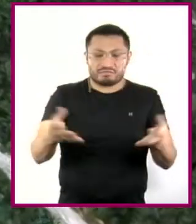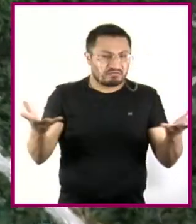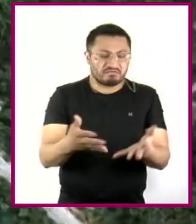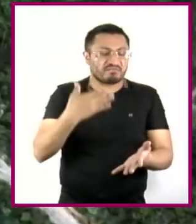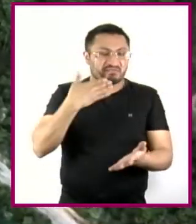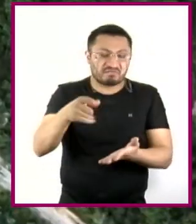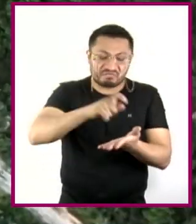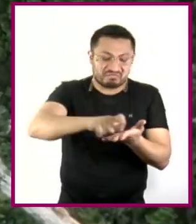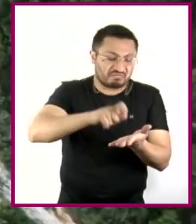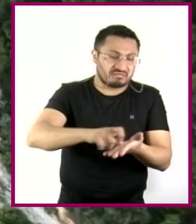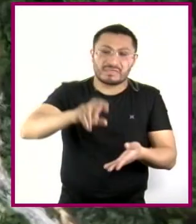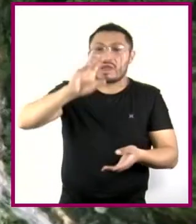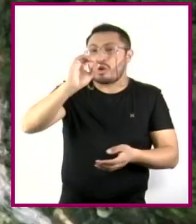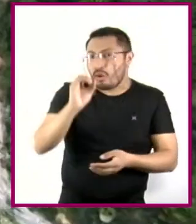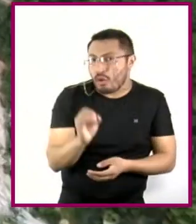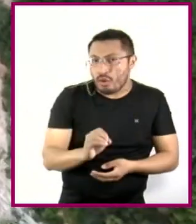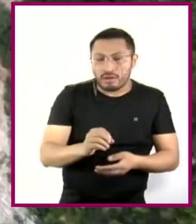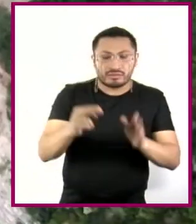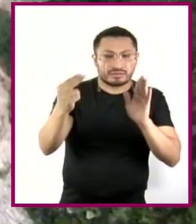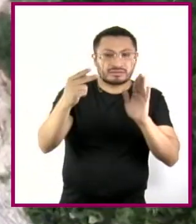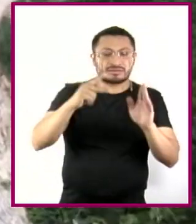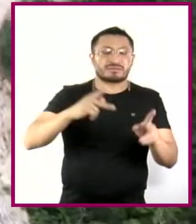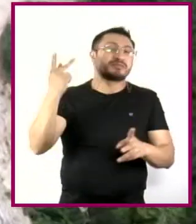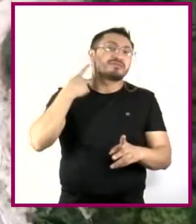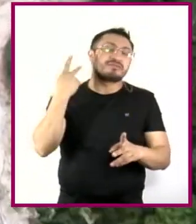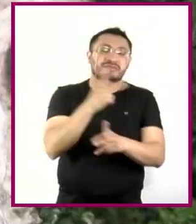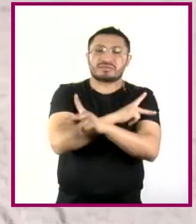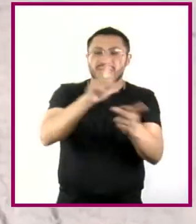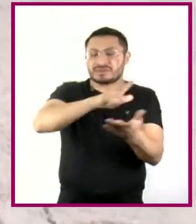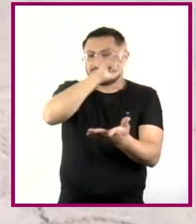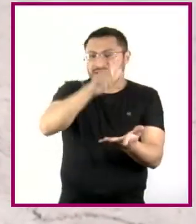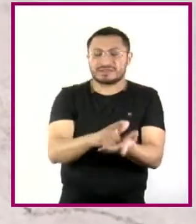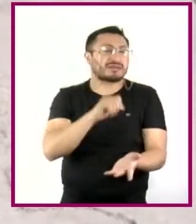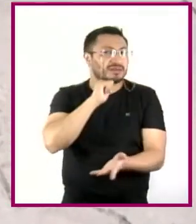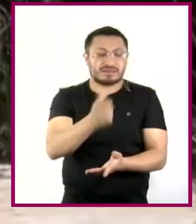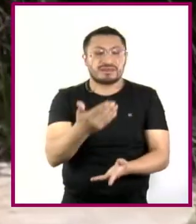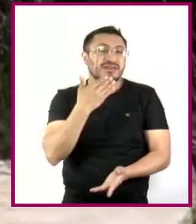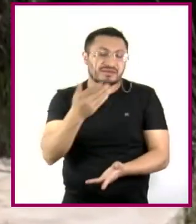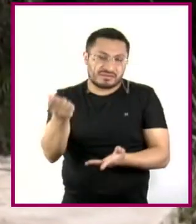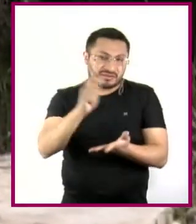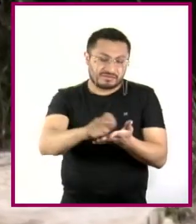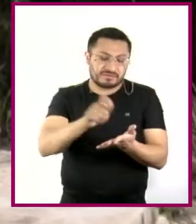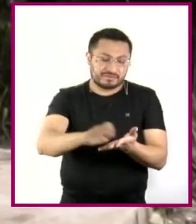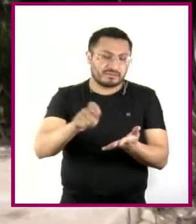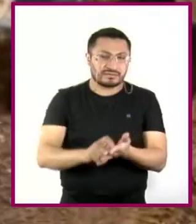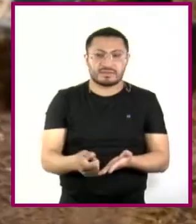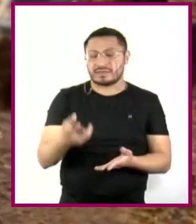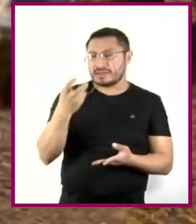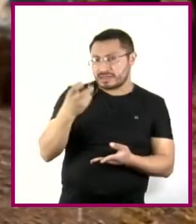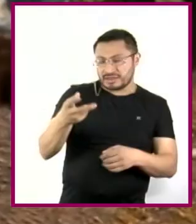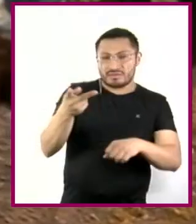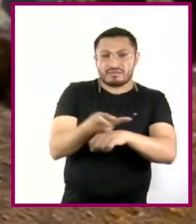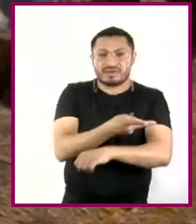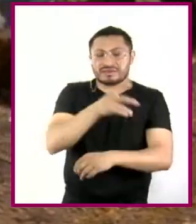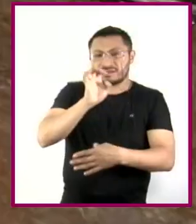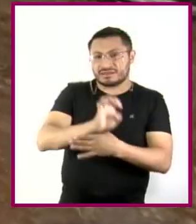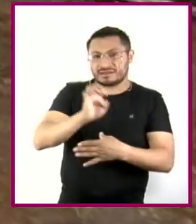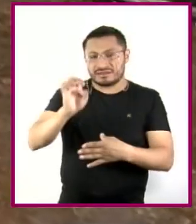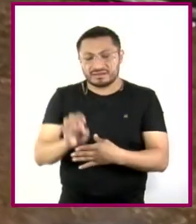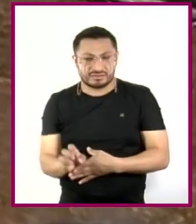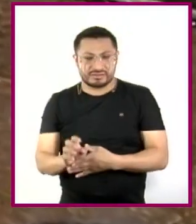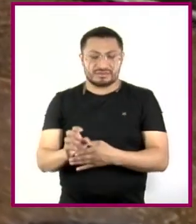la política pública no está bien elaborada. Pero cuando eso sucede, el principio que se aplica es el principio de la reparación del